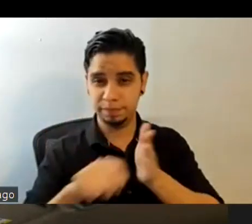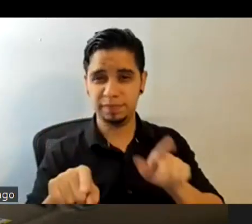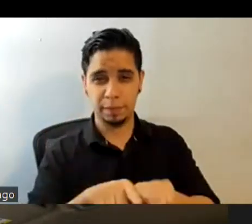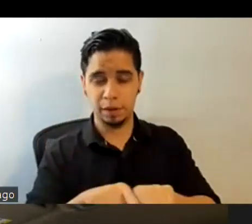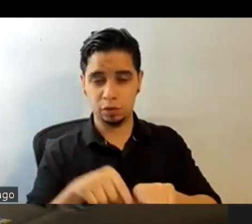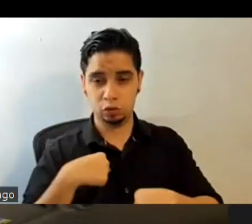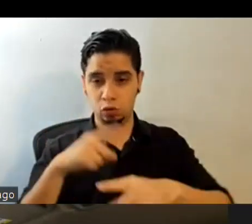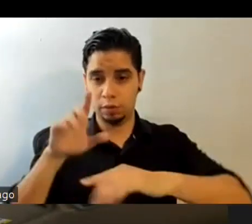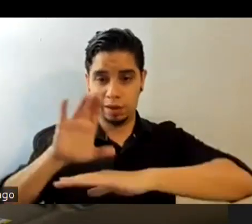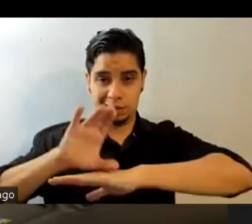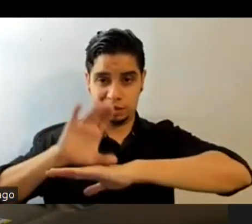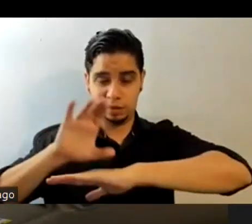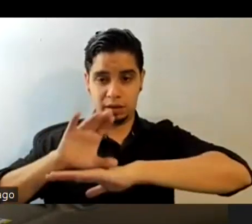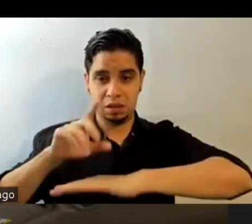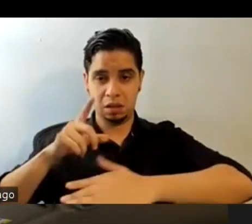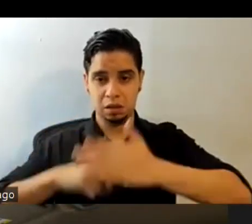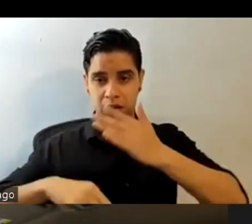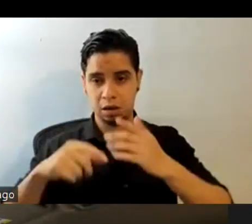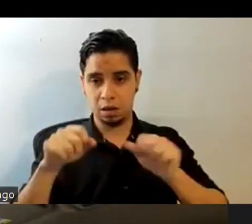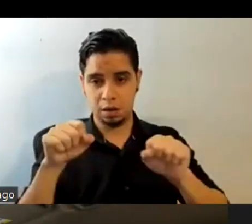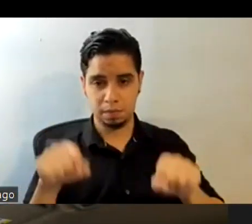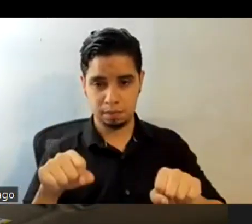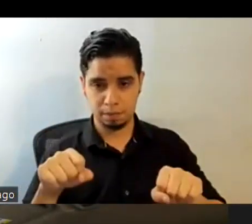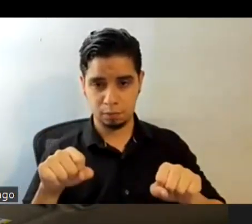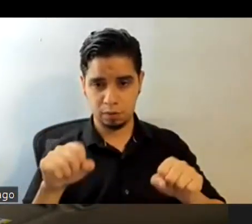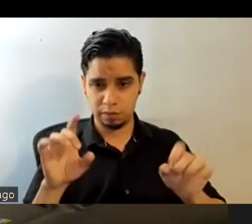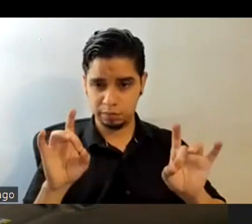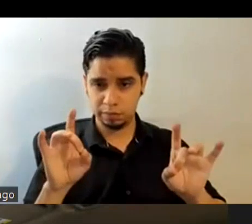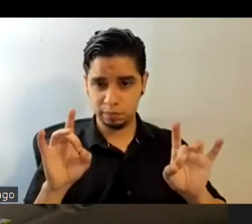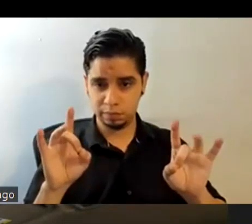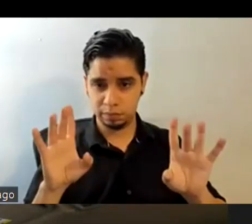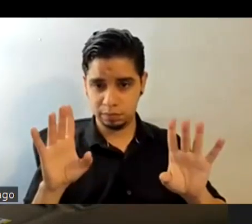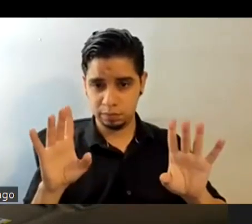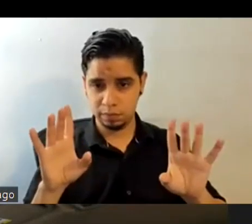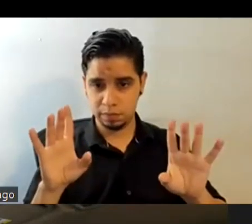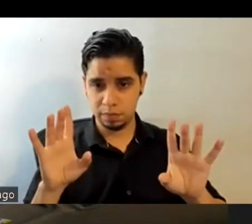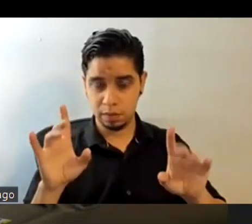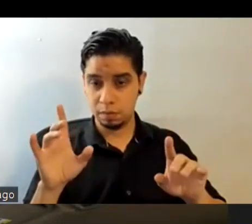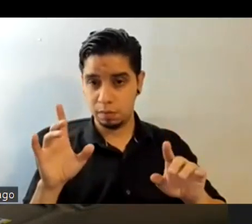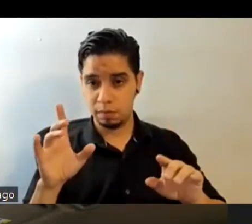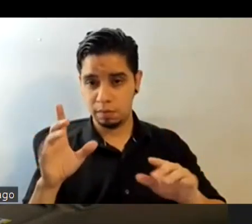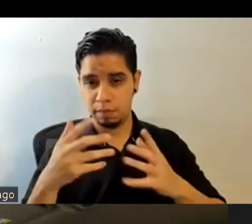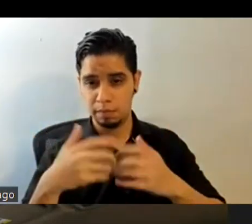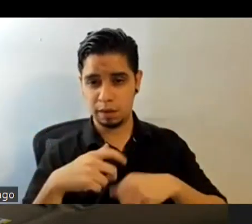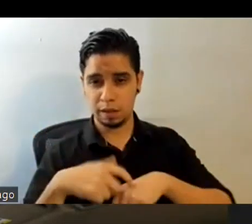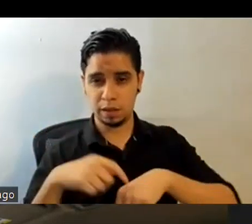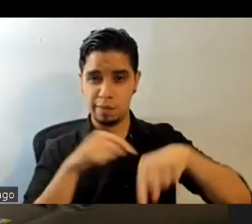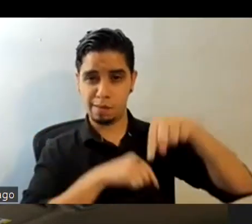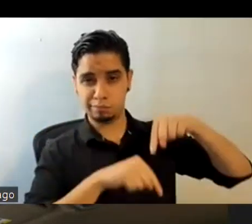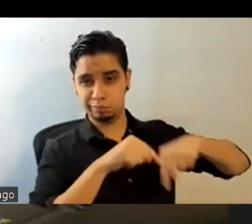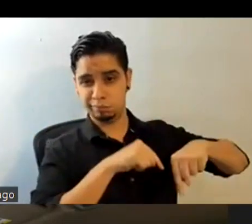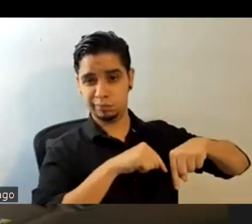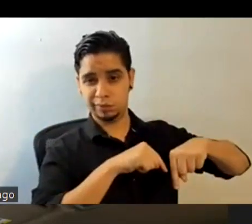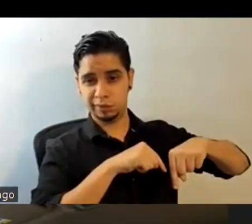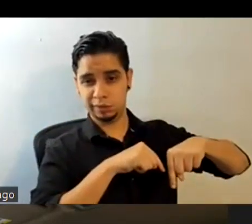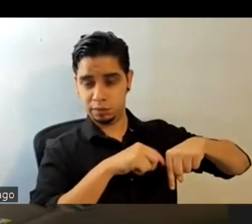este es un capítulo que puede ser terrible si entro en una máquina del tiempo y después dice, mira, yo vi eso y después